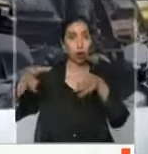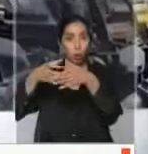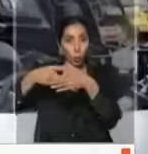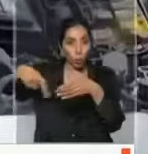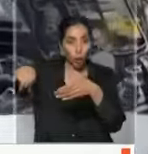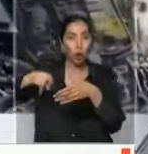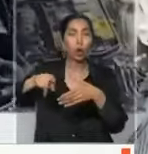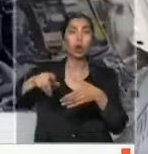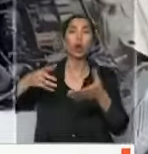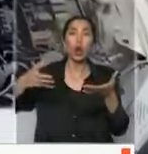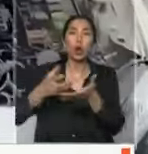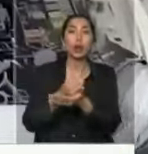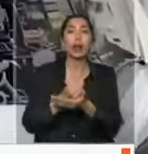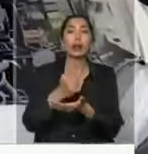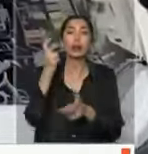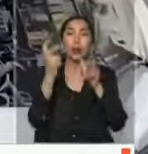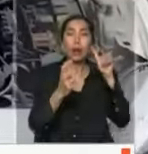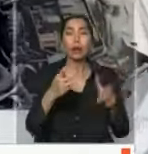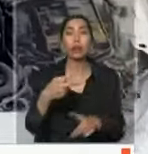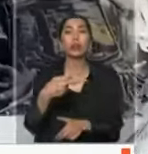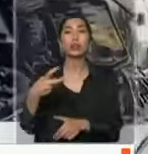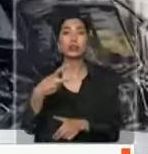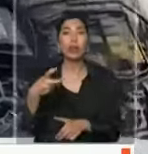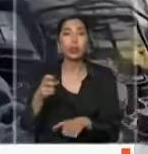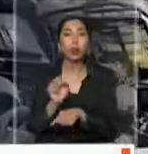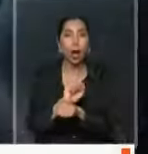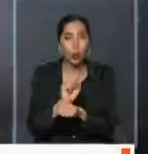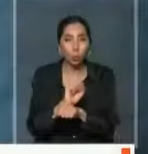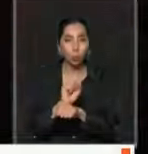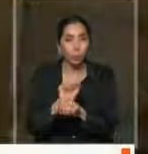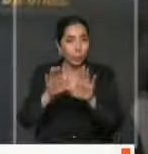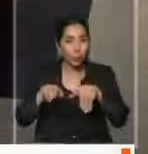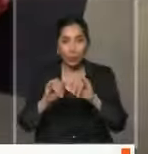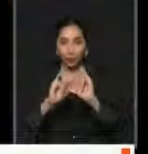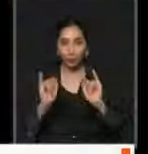posesión de unos 200 vehículos bajo esta modalidad.